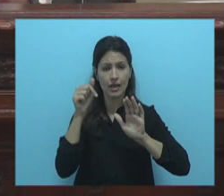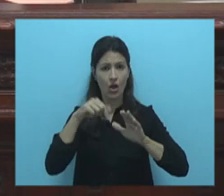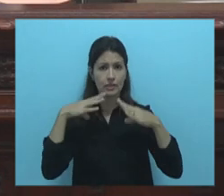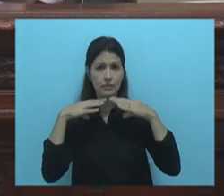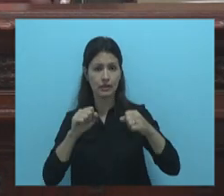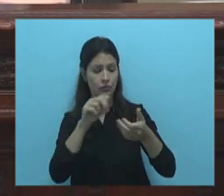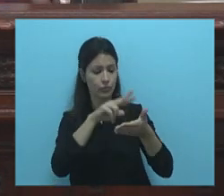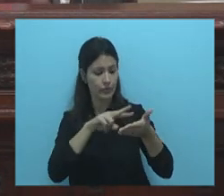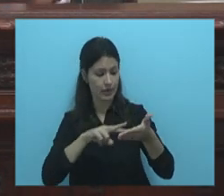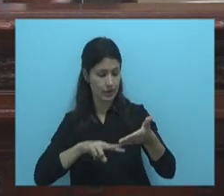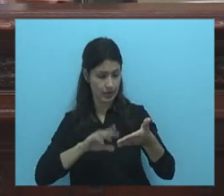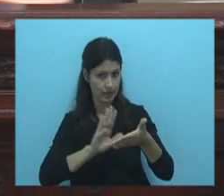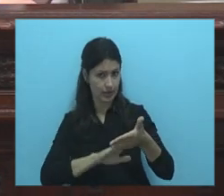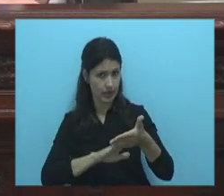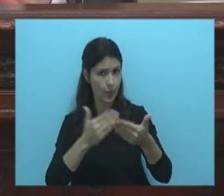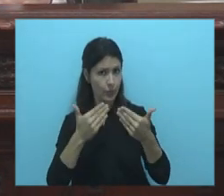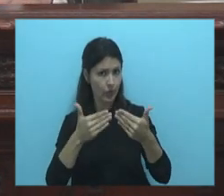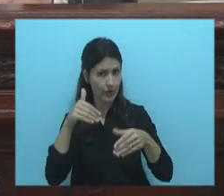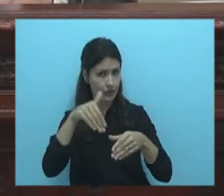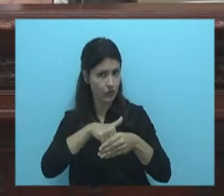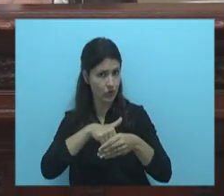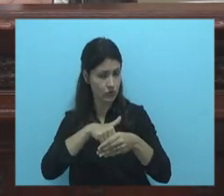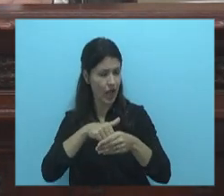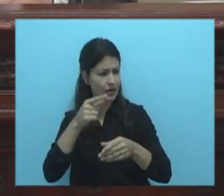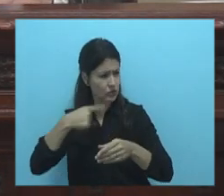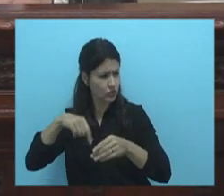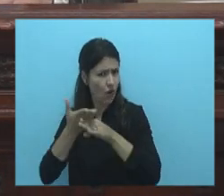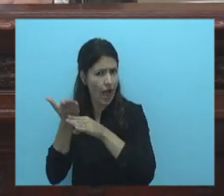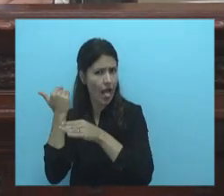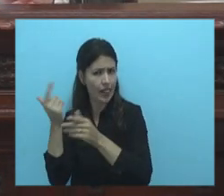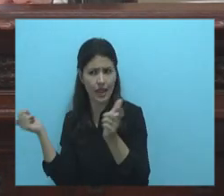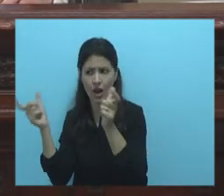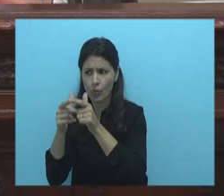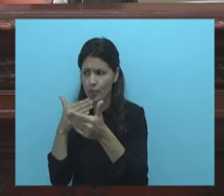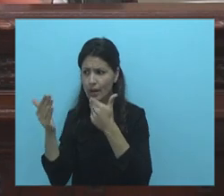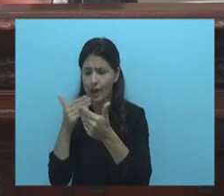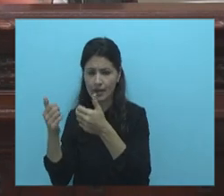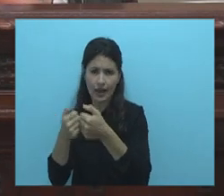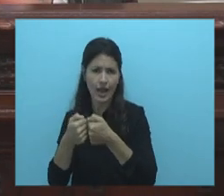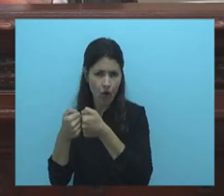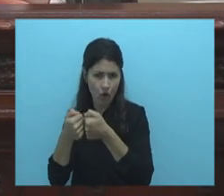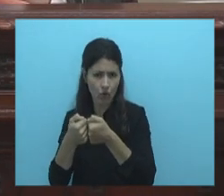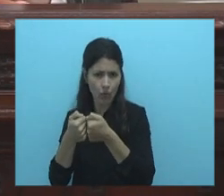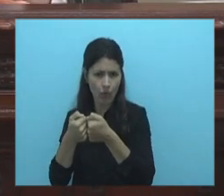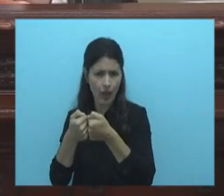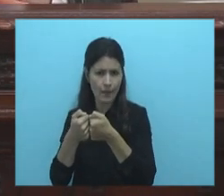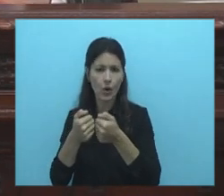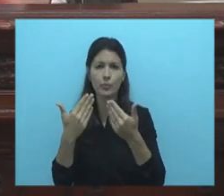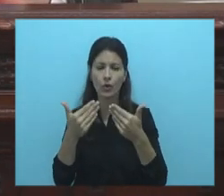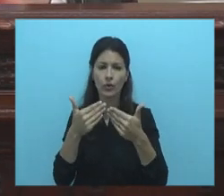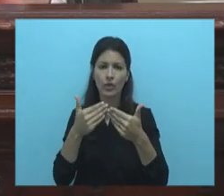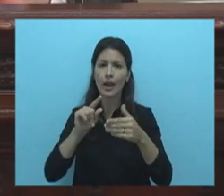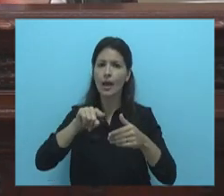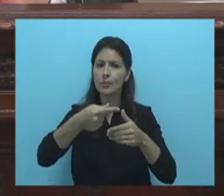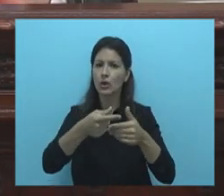por secretaría y que les recuerdo que fue acordado para su tratamiento sobre... Bueno, no, para la preferencia